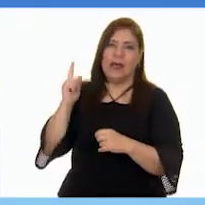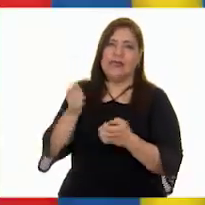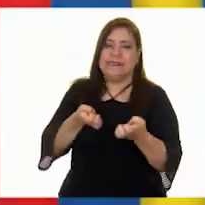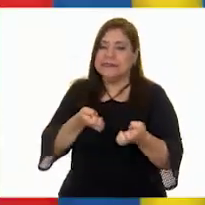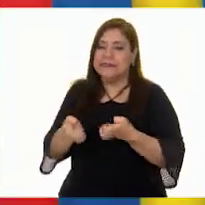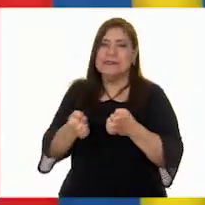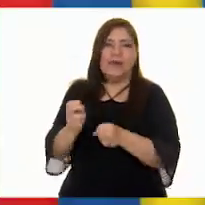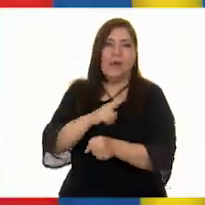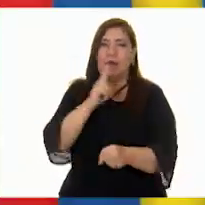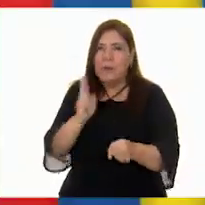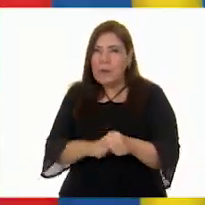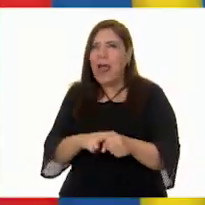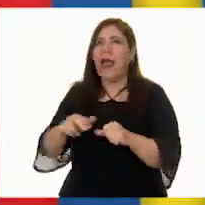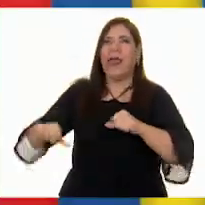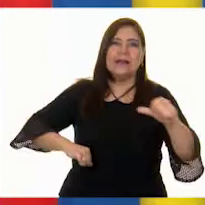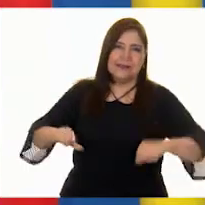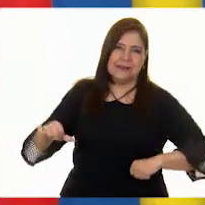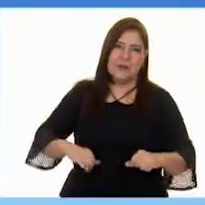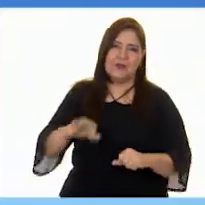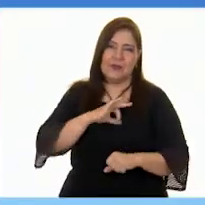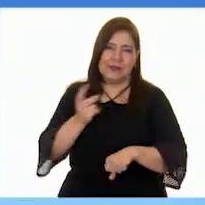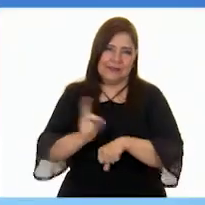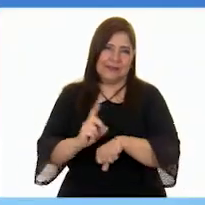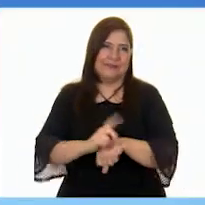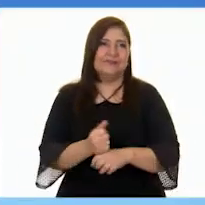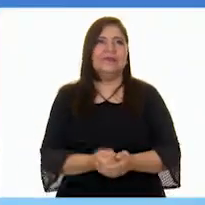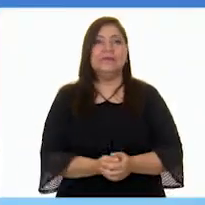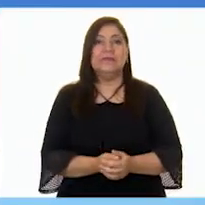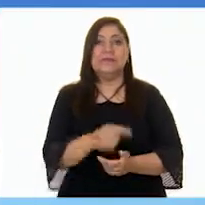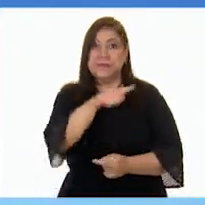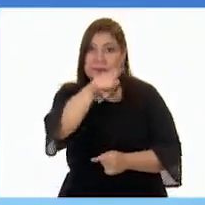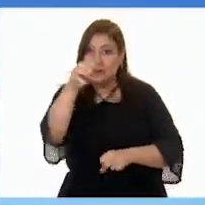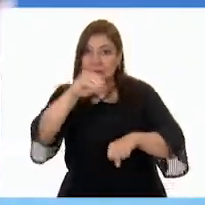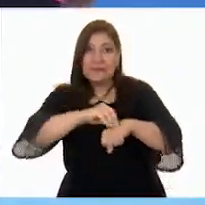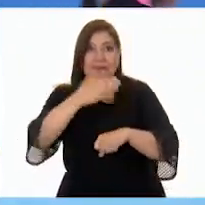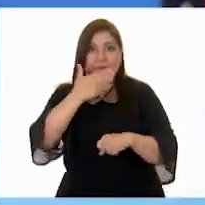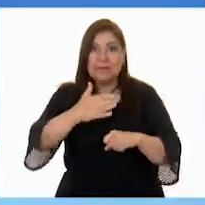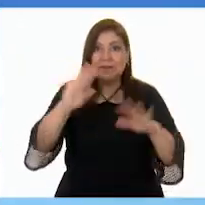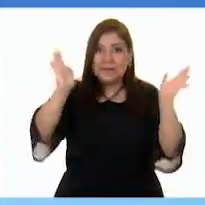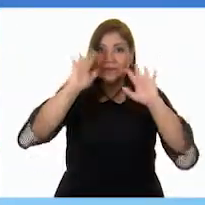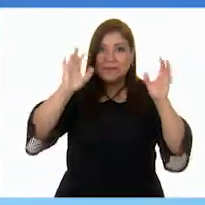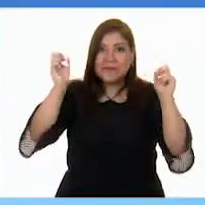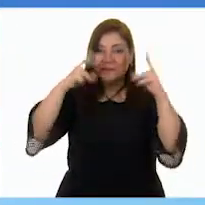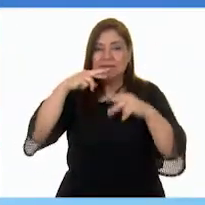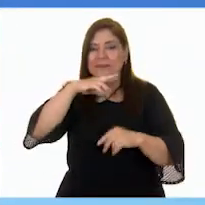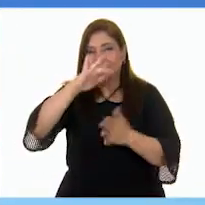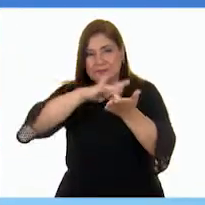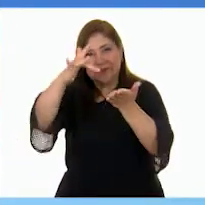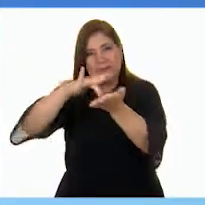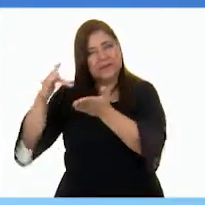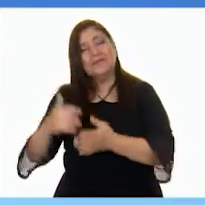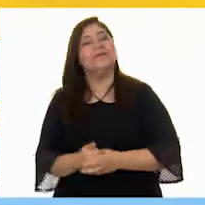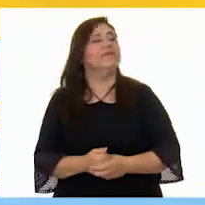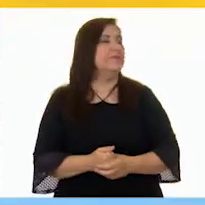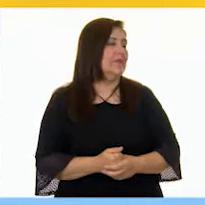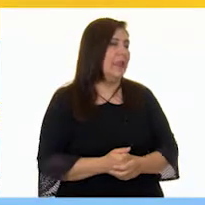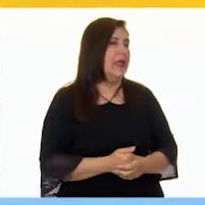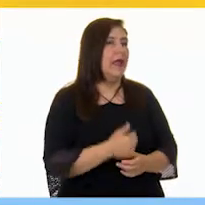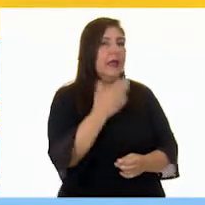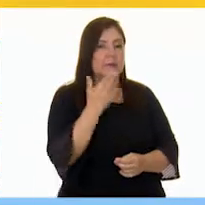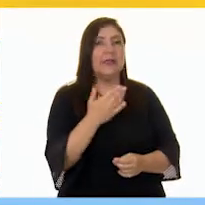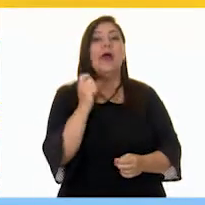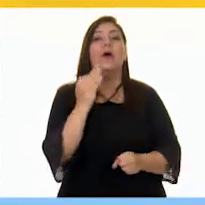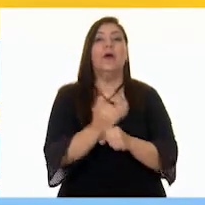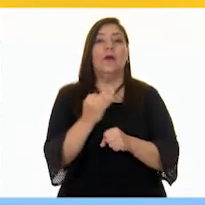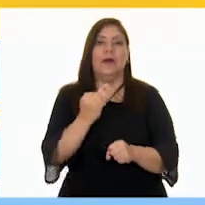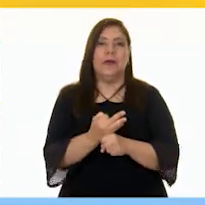nuestras actividades cotidianas. Sí, pórtense muy bien, ¿eh? Gracias. Adiós, Ale. Bueno, ahora